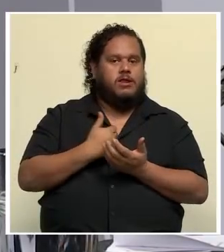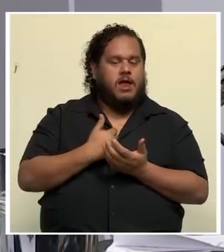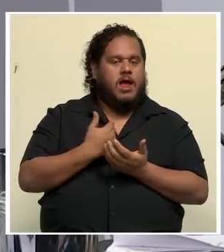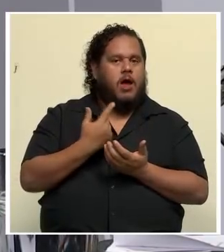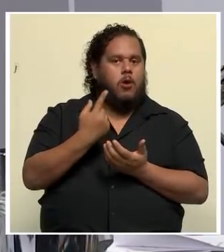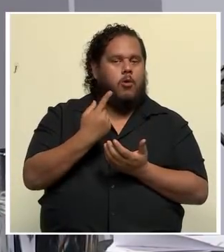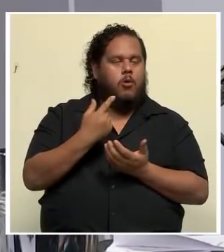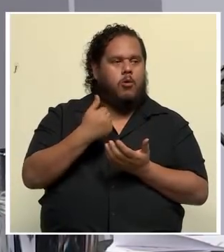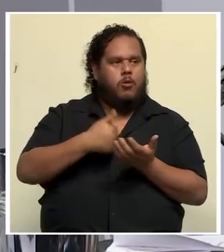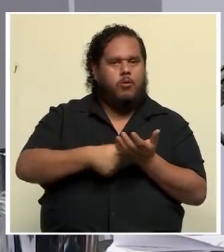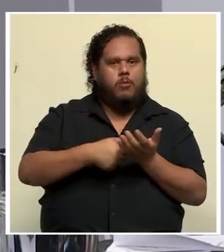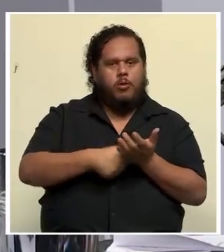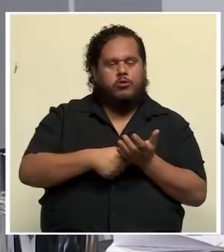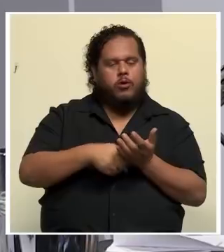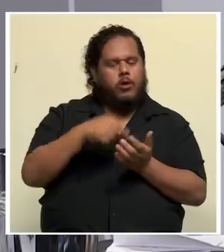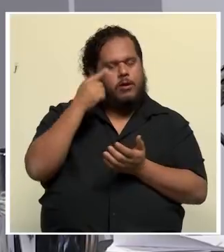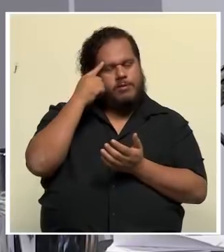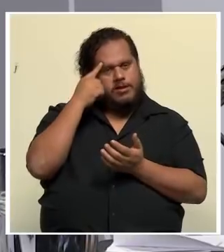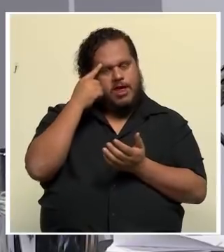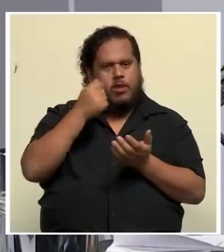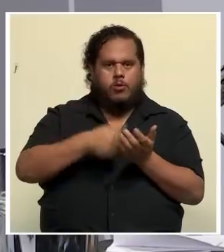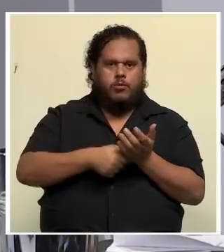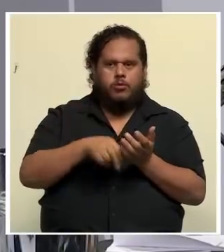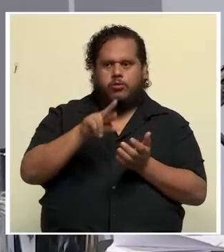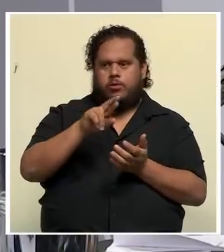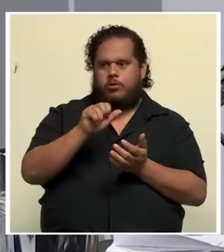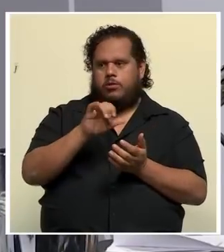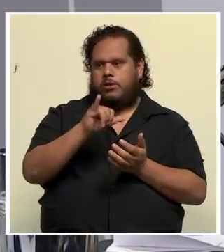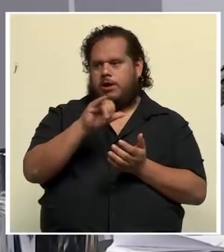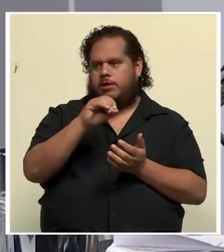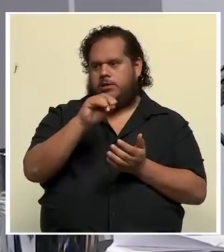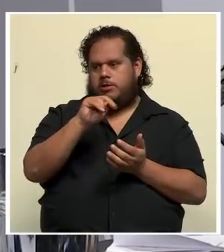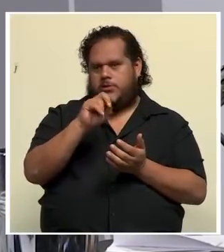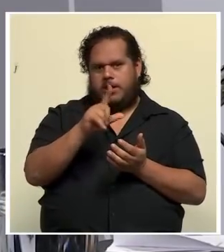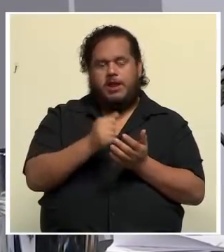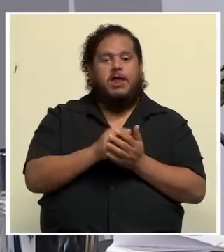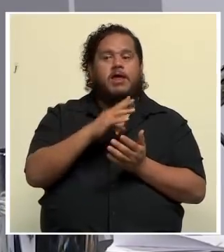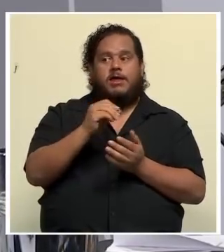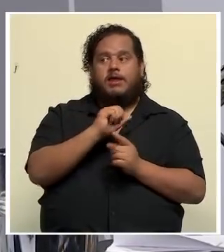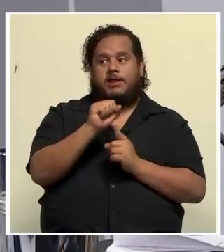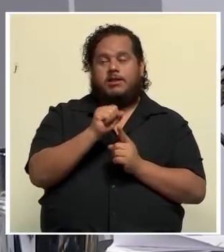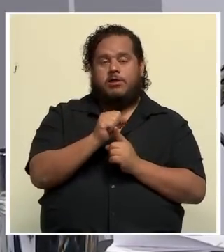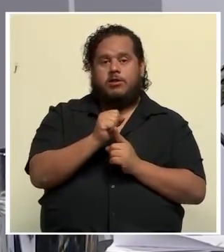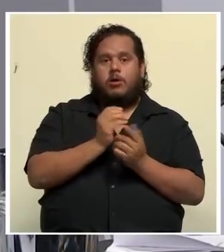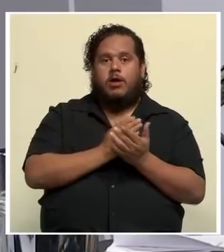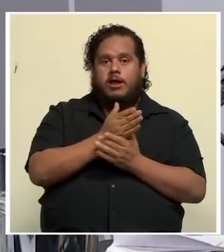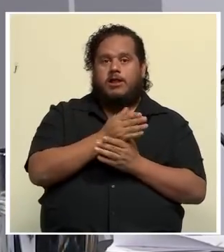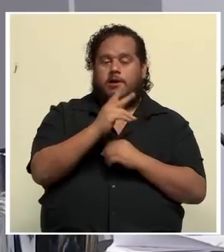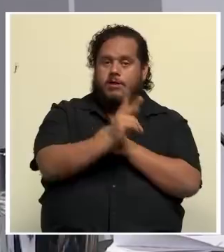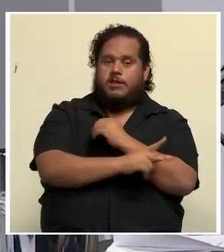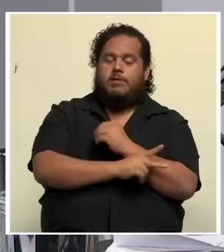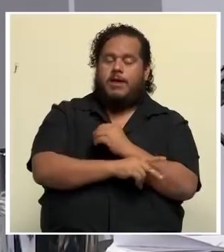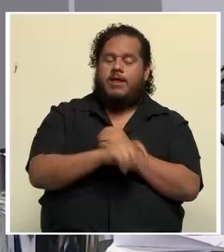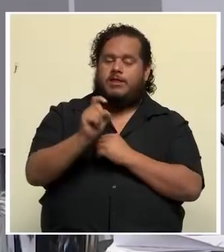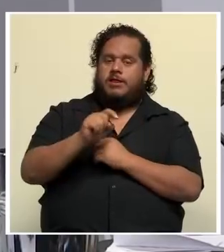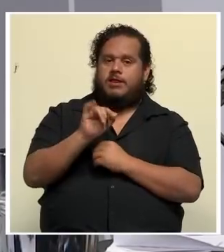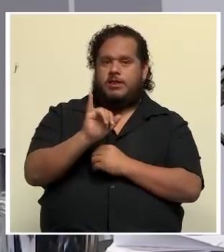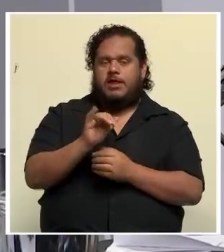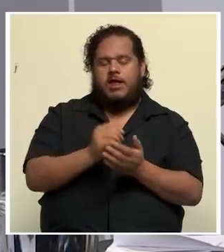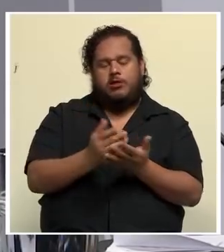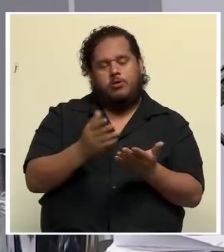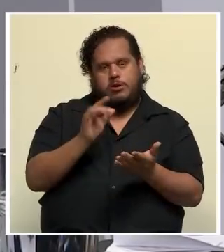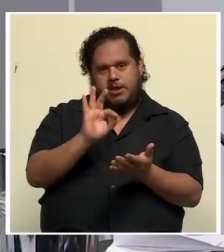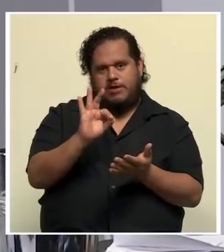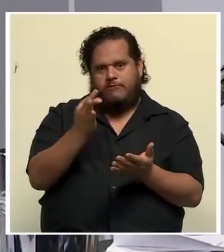voto pensado, un voto racional. Y me parece que la situación que atraviesa el país demanda eso, de manera que felicitaciones.